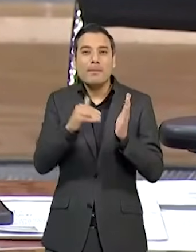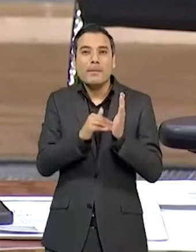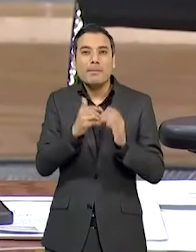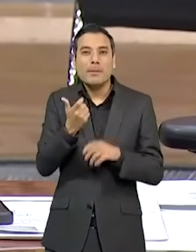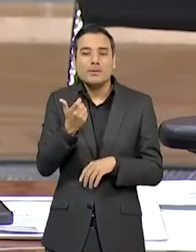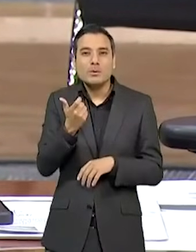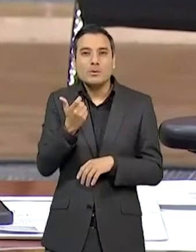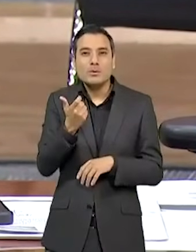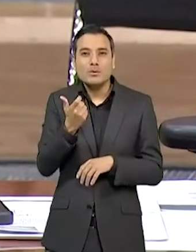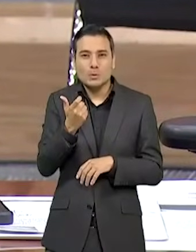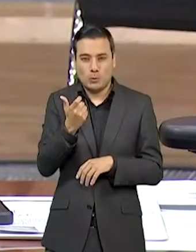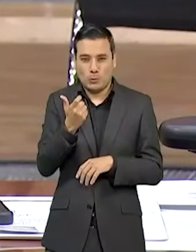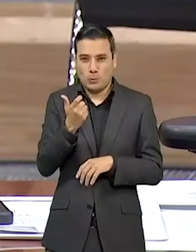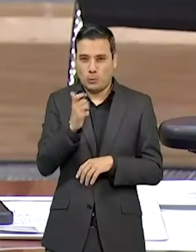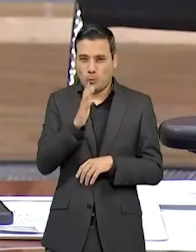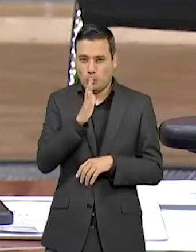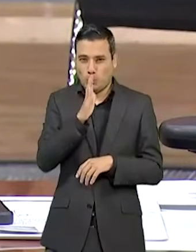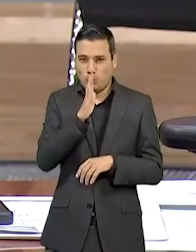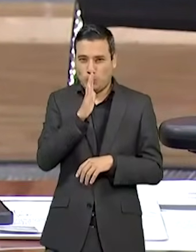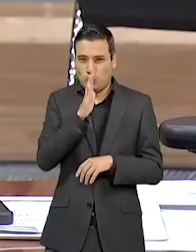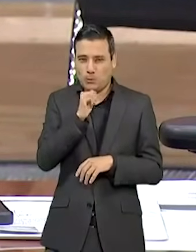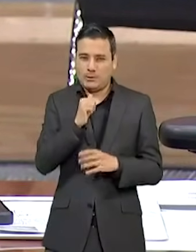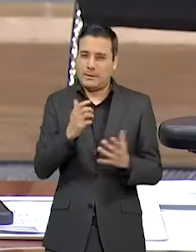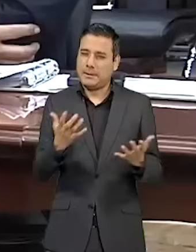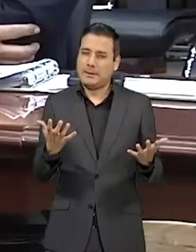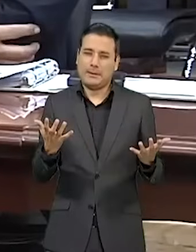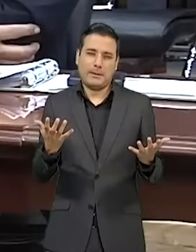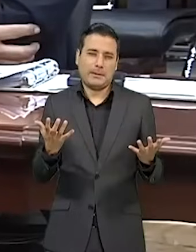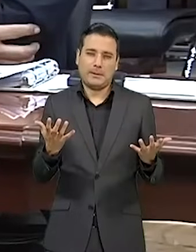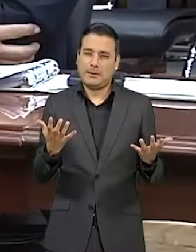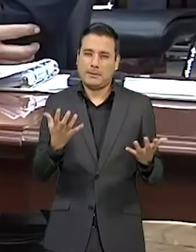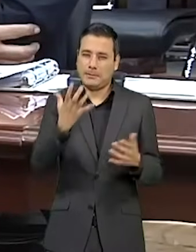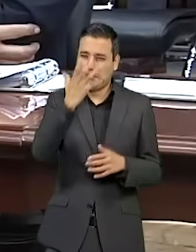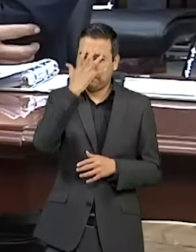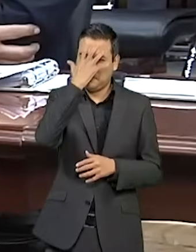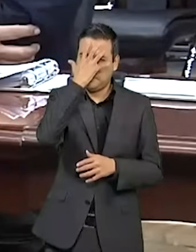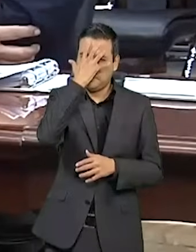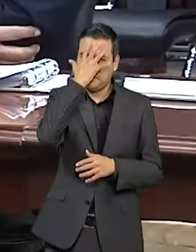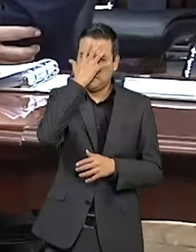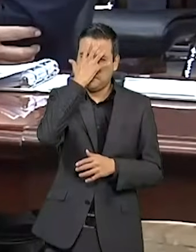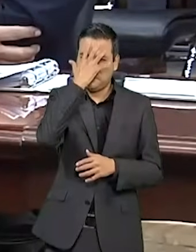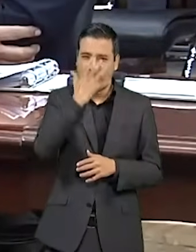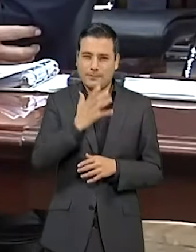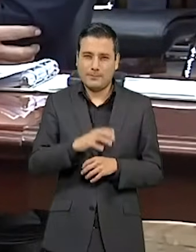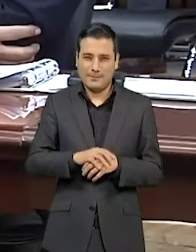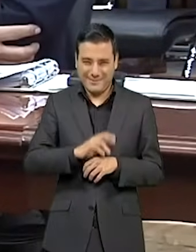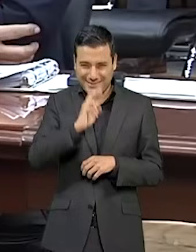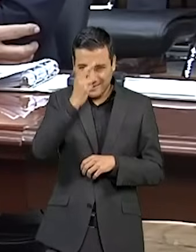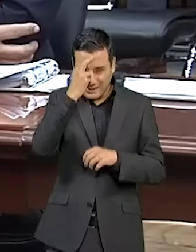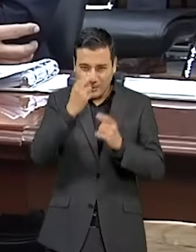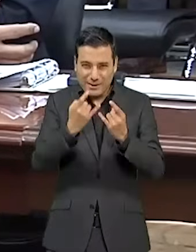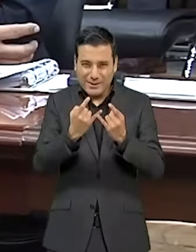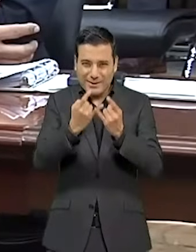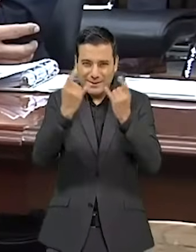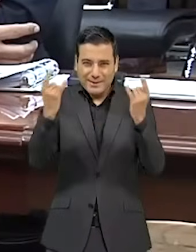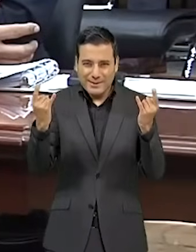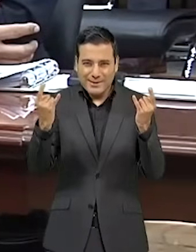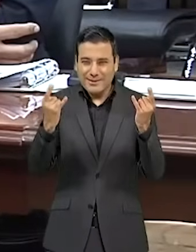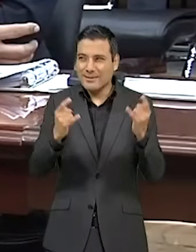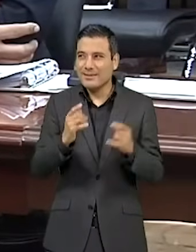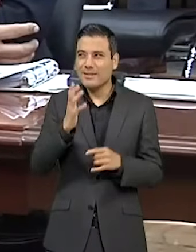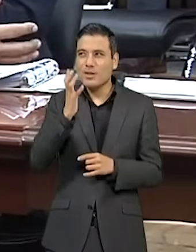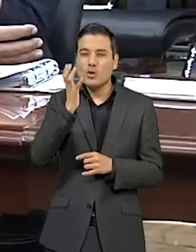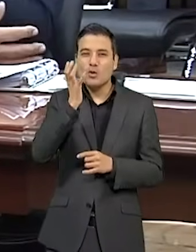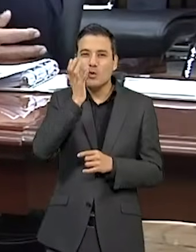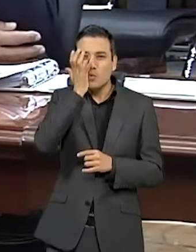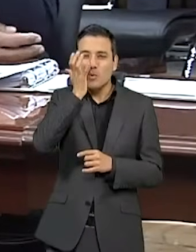pesos. No tienen autoridad moral. ¿Sí recuerda ese Toallagate,